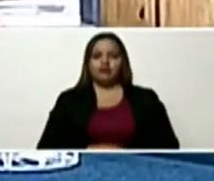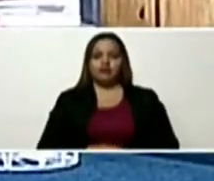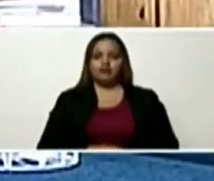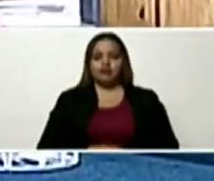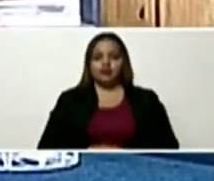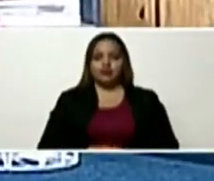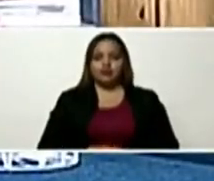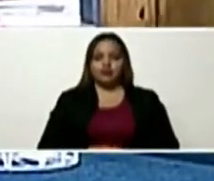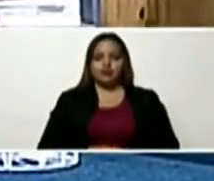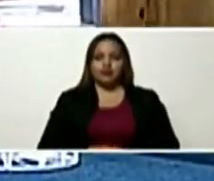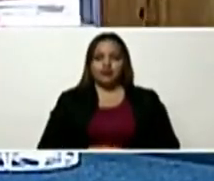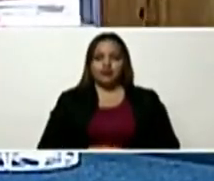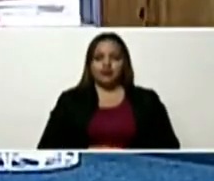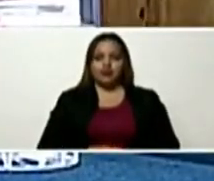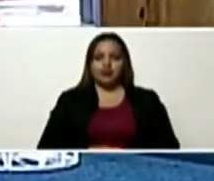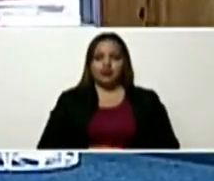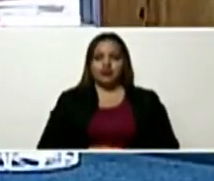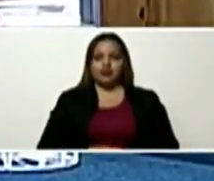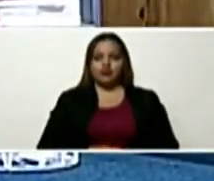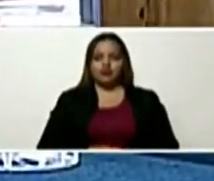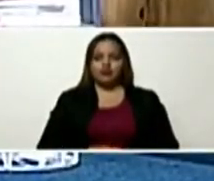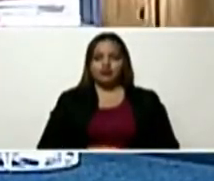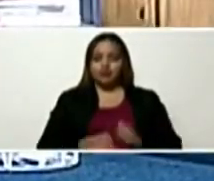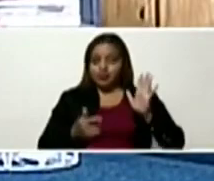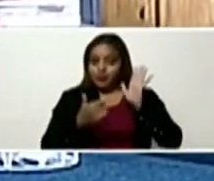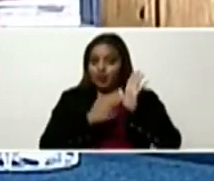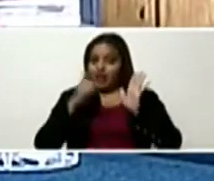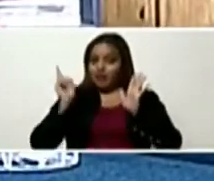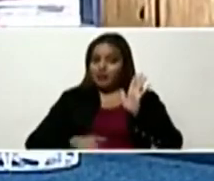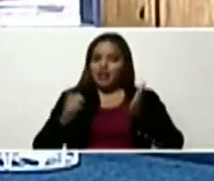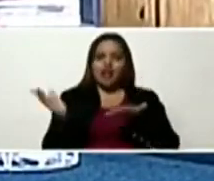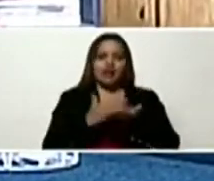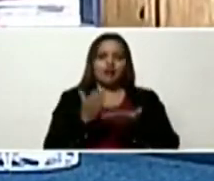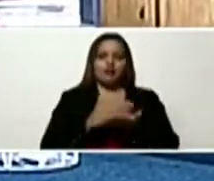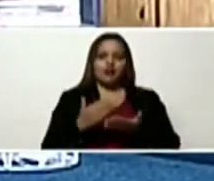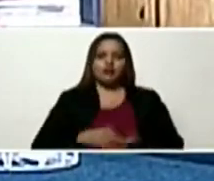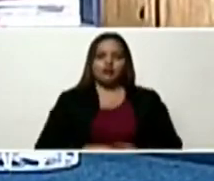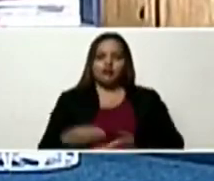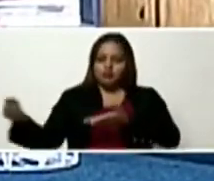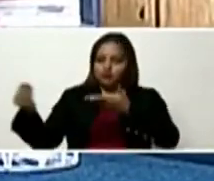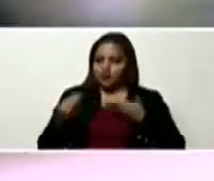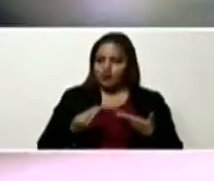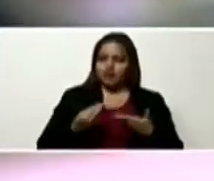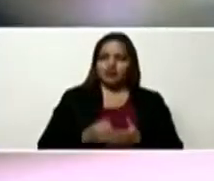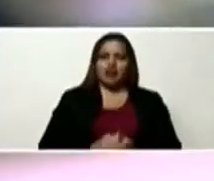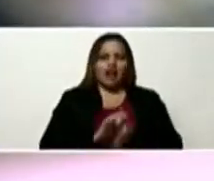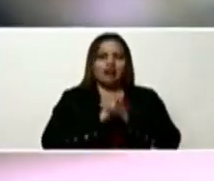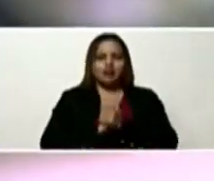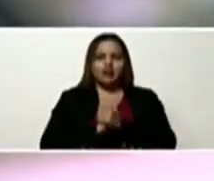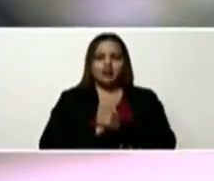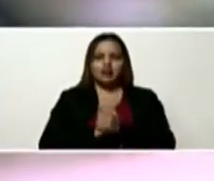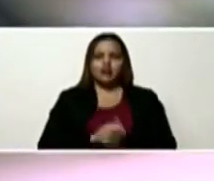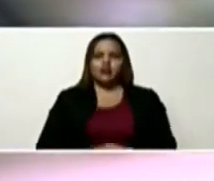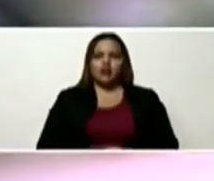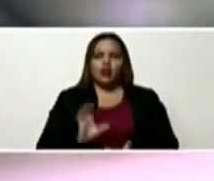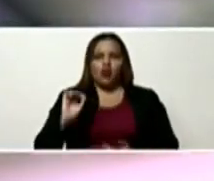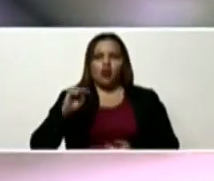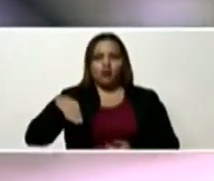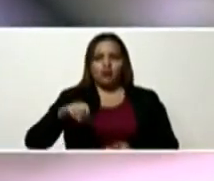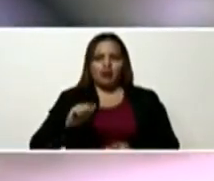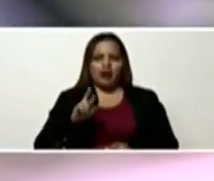De Roberto Fernández Retamar. Miren este libro que me acaban de regalar mi amigo Omar. ¿Dónde está